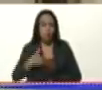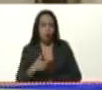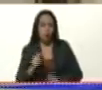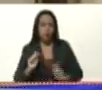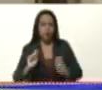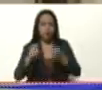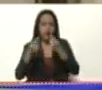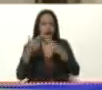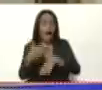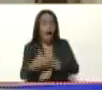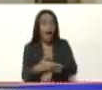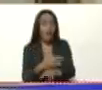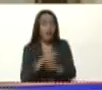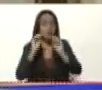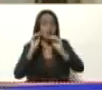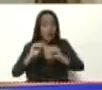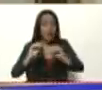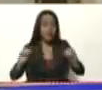alarmante de verdad.